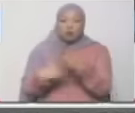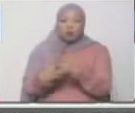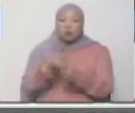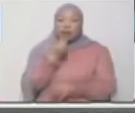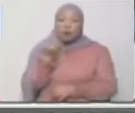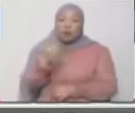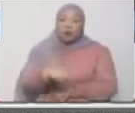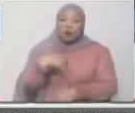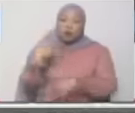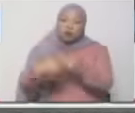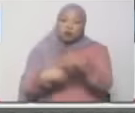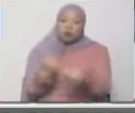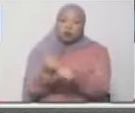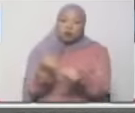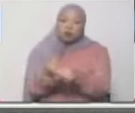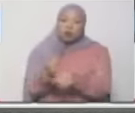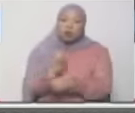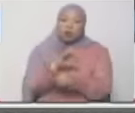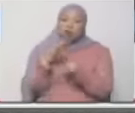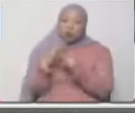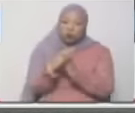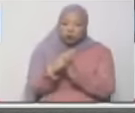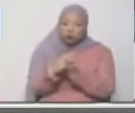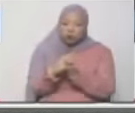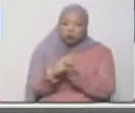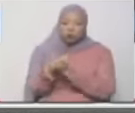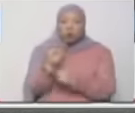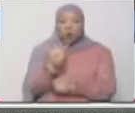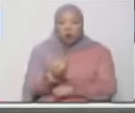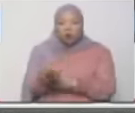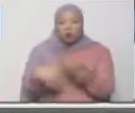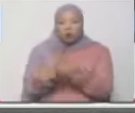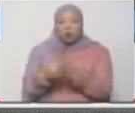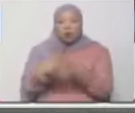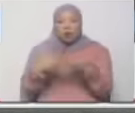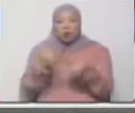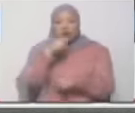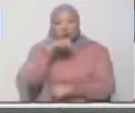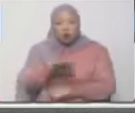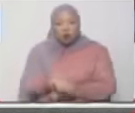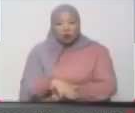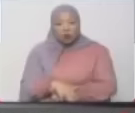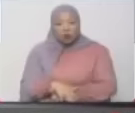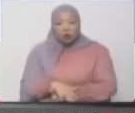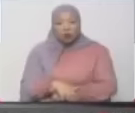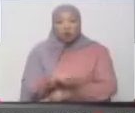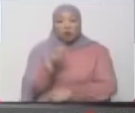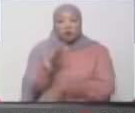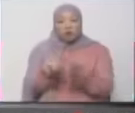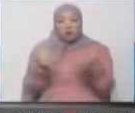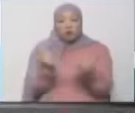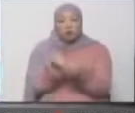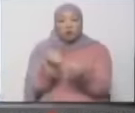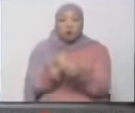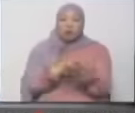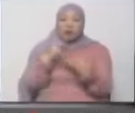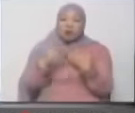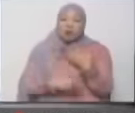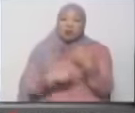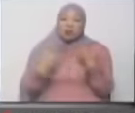estamos en fase de pulitura este cuarto libro histórico, el documento del plan de